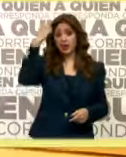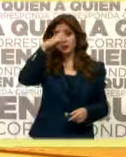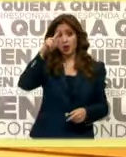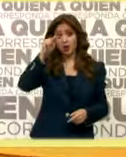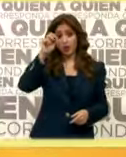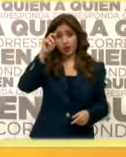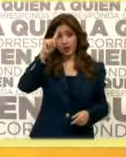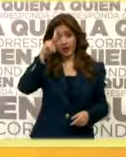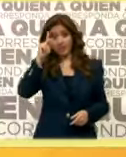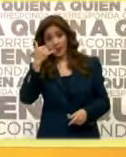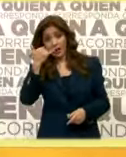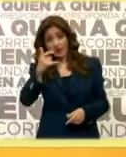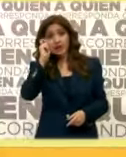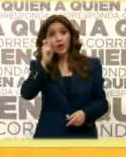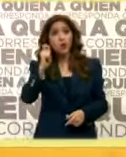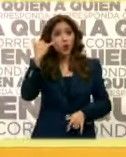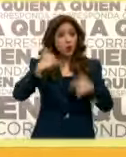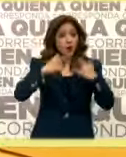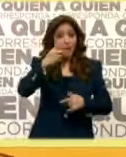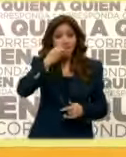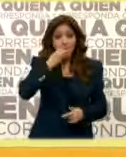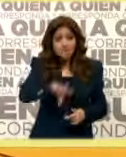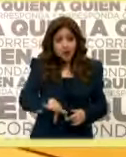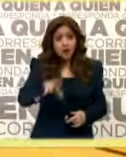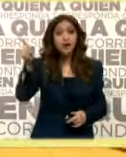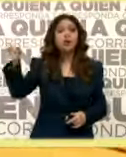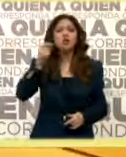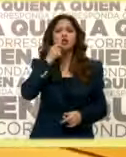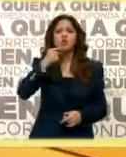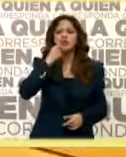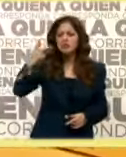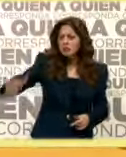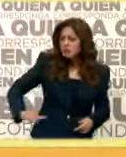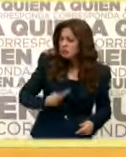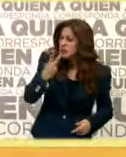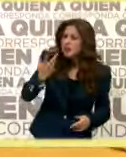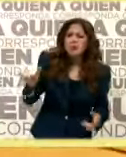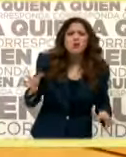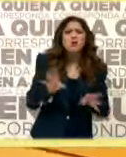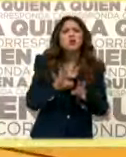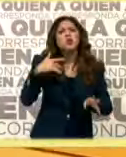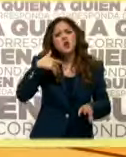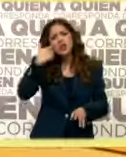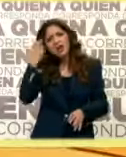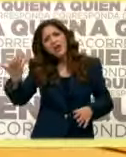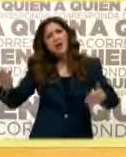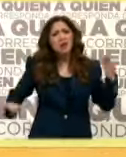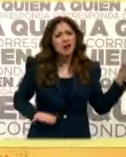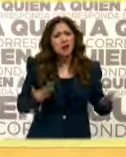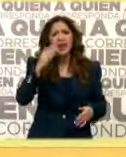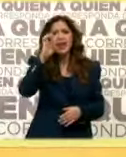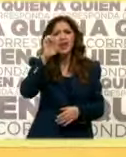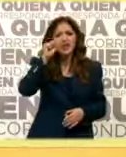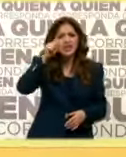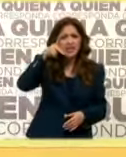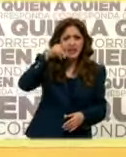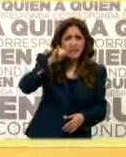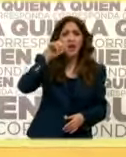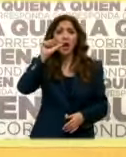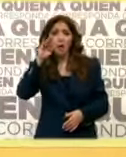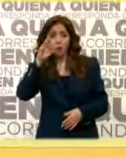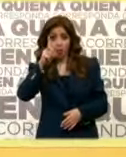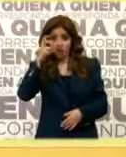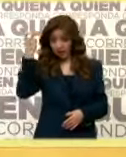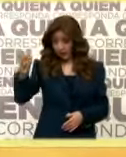de Juguetón, que está increíble. Los niños nos han preguntado, yo quiero interactuar con Skinny Abud. Bueno, este es el